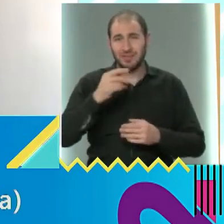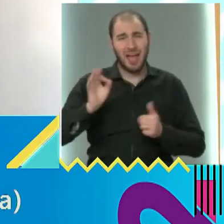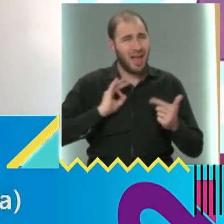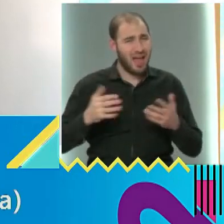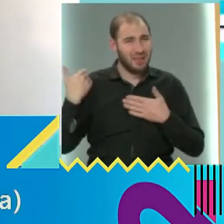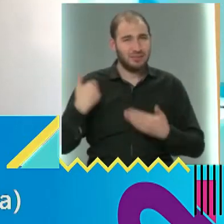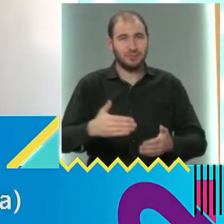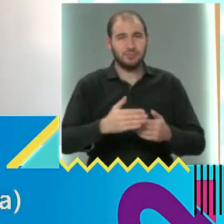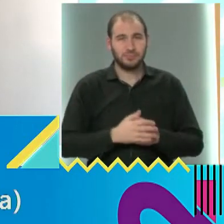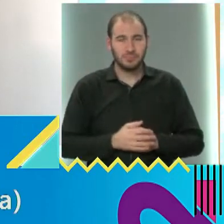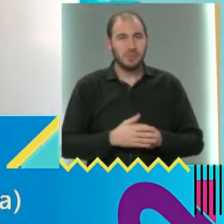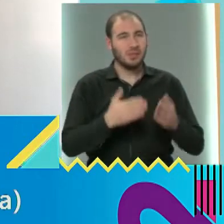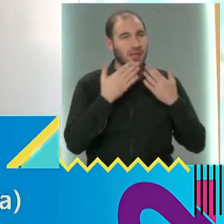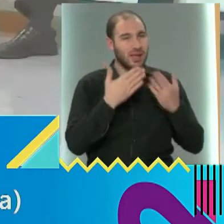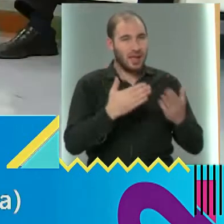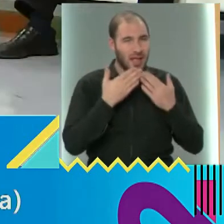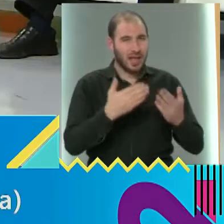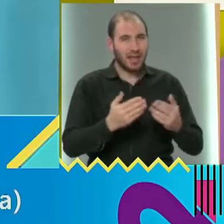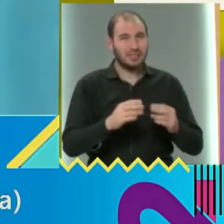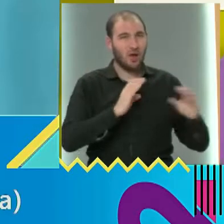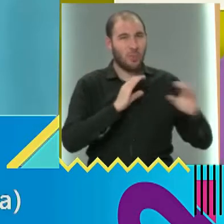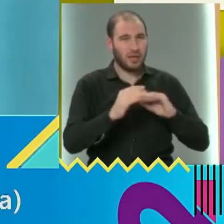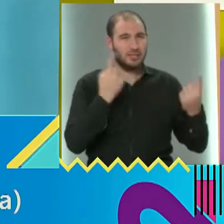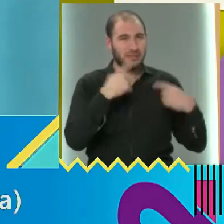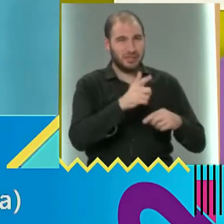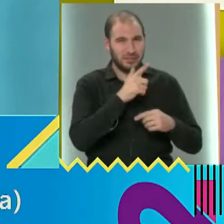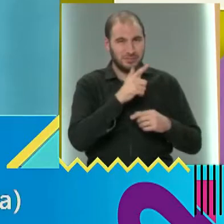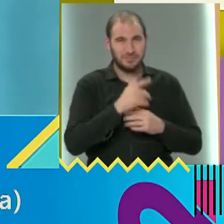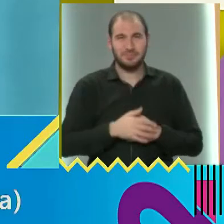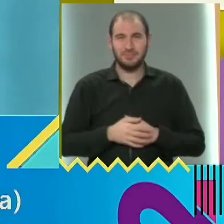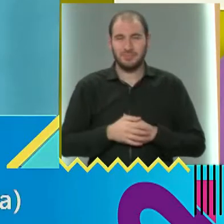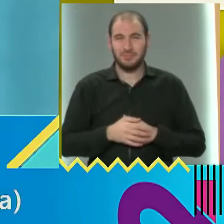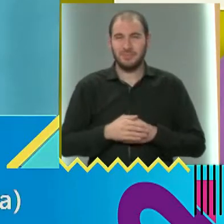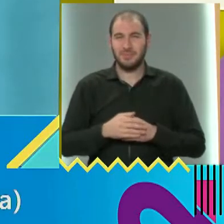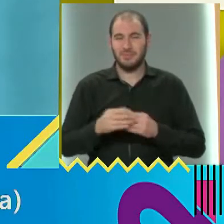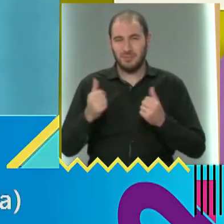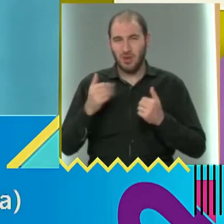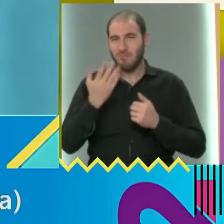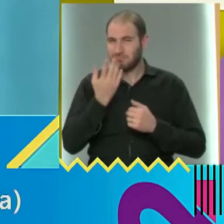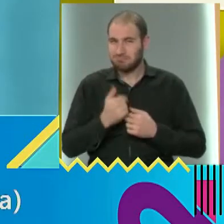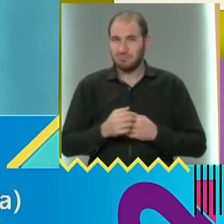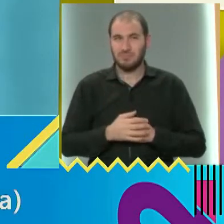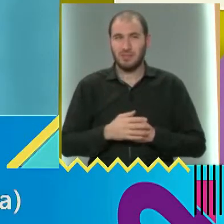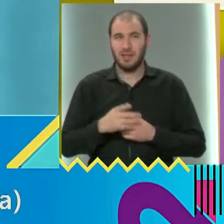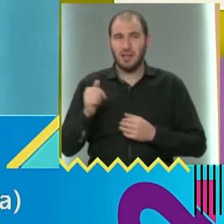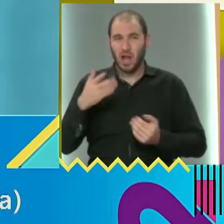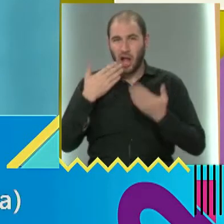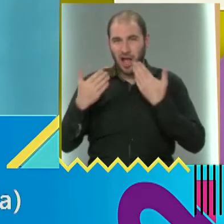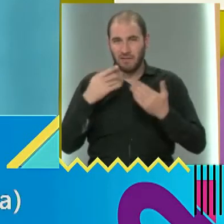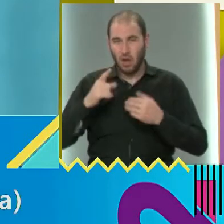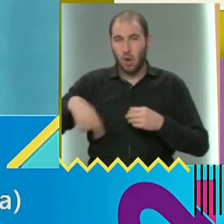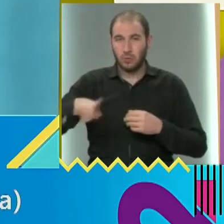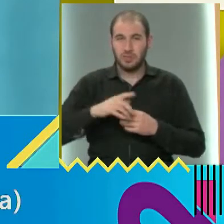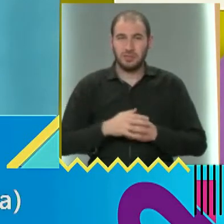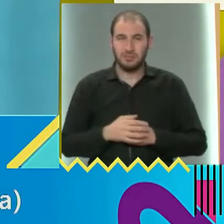muchos años. Damián, muchísimas gracias por la comunicación con Distintos Parecidos. No, por favor, un gusto haber tenido comunicación con